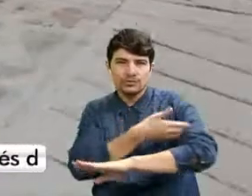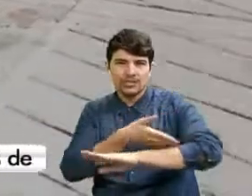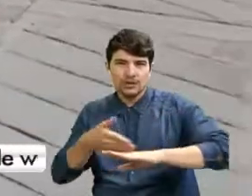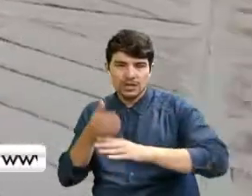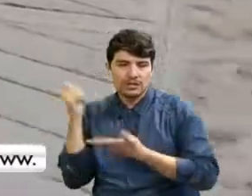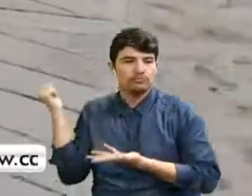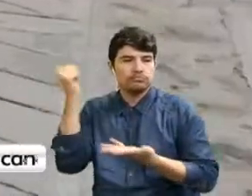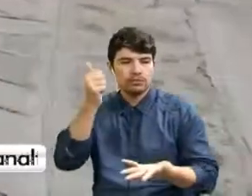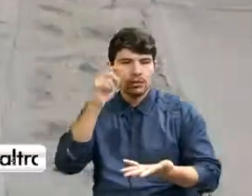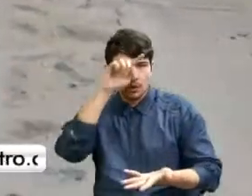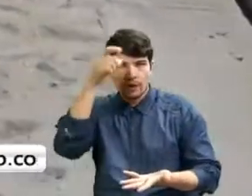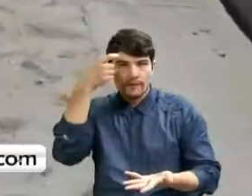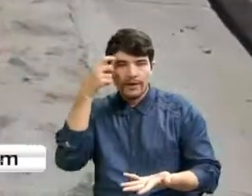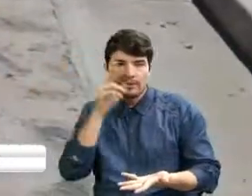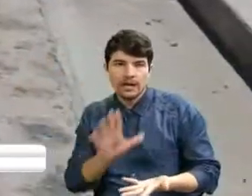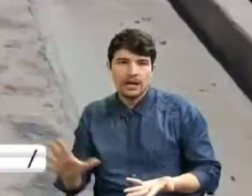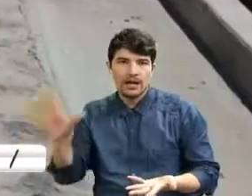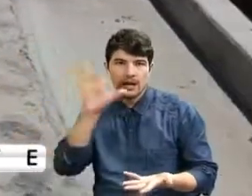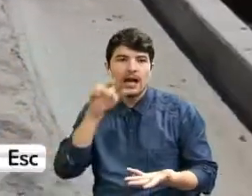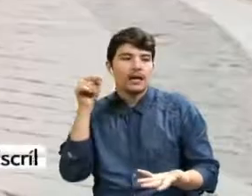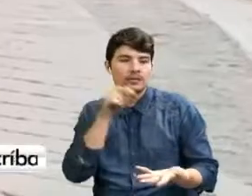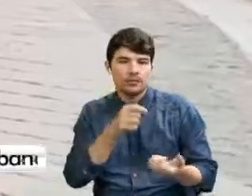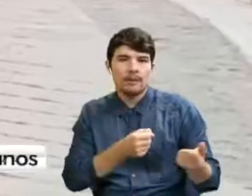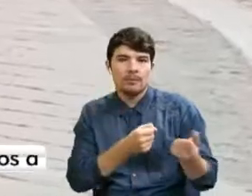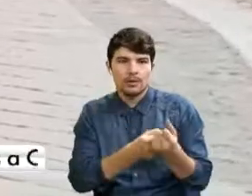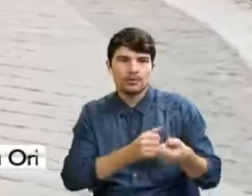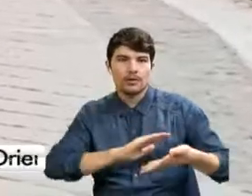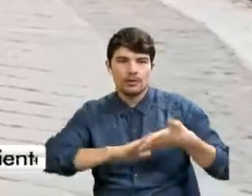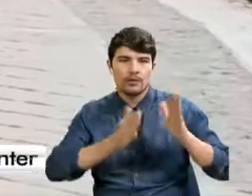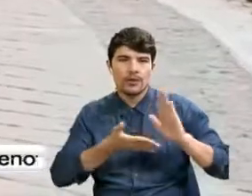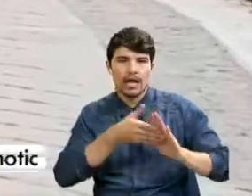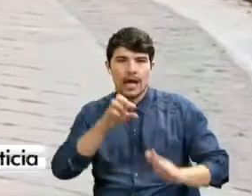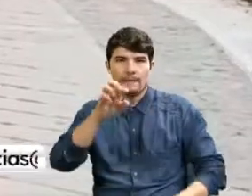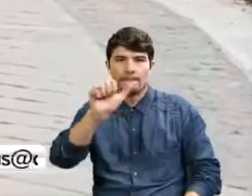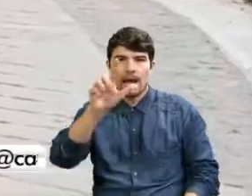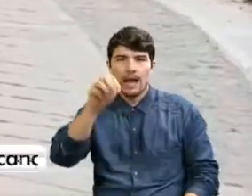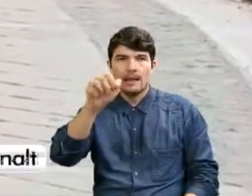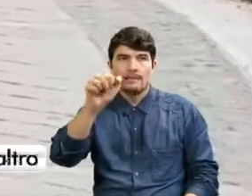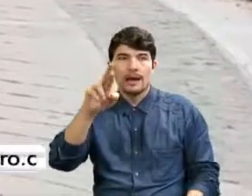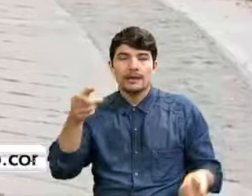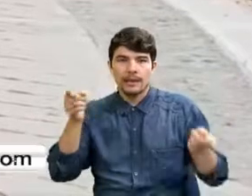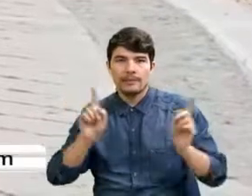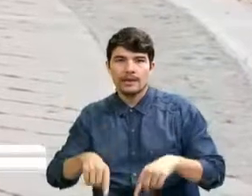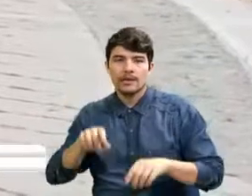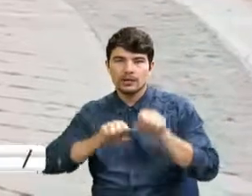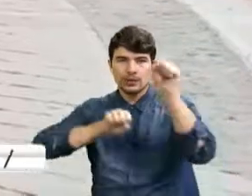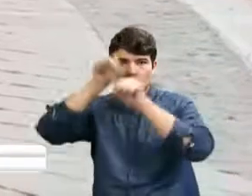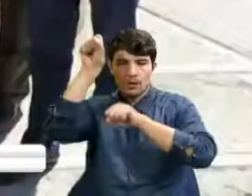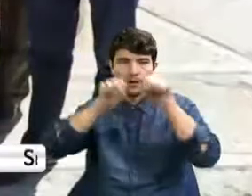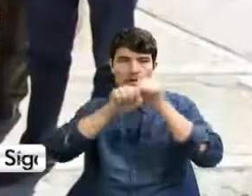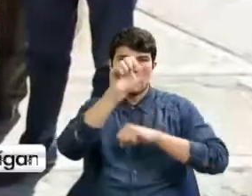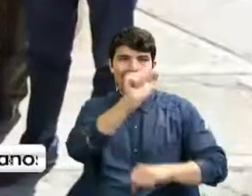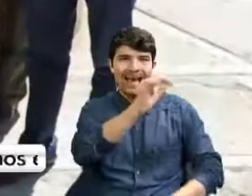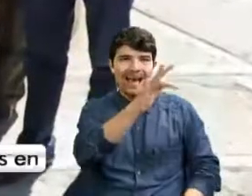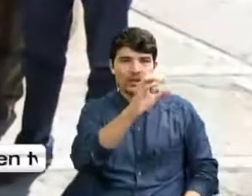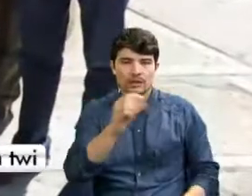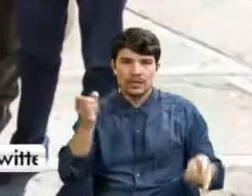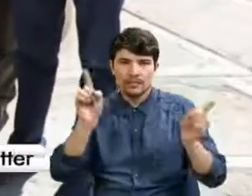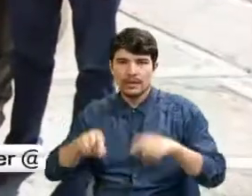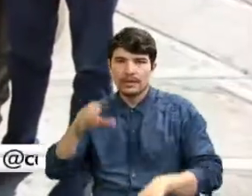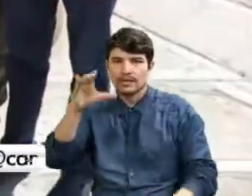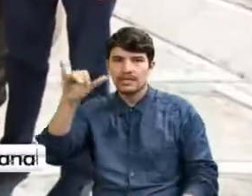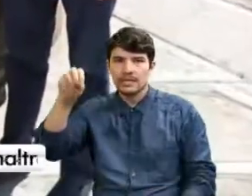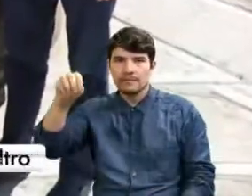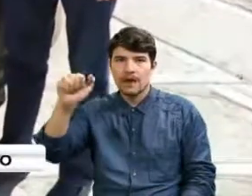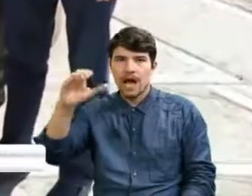departamental beneficia a los habitantes del palmar así como a los del socorro el hato y simacota les está haciendo entrega